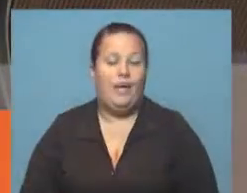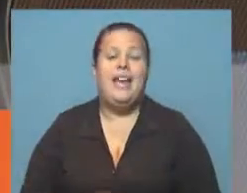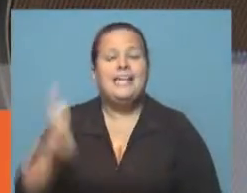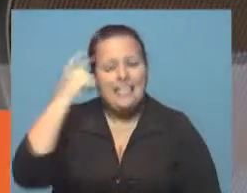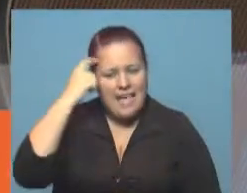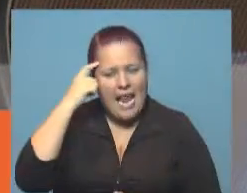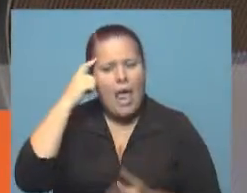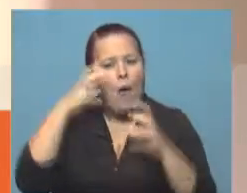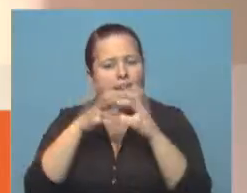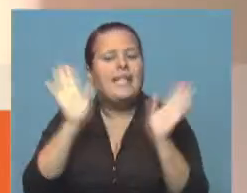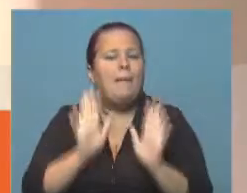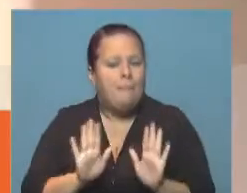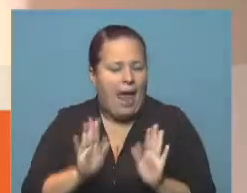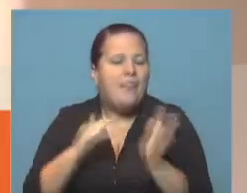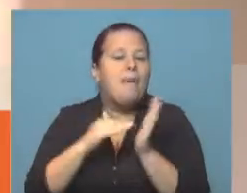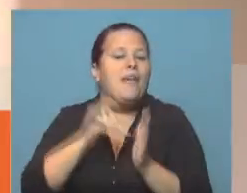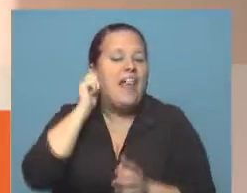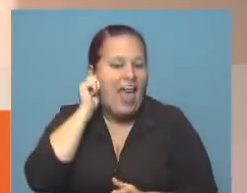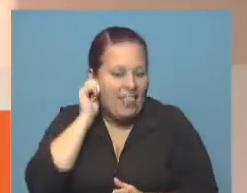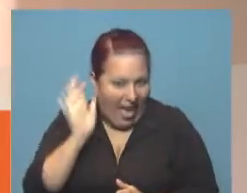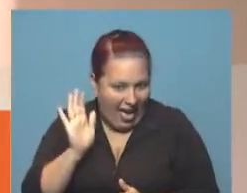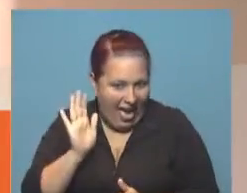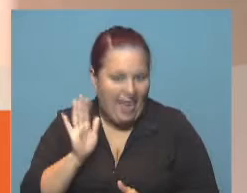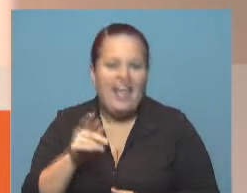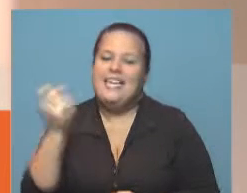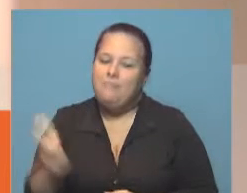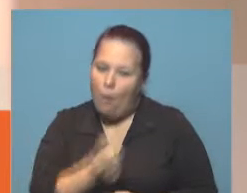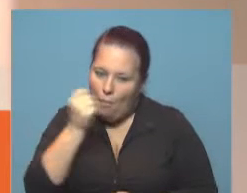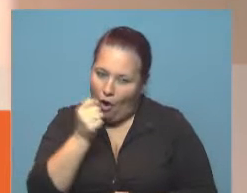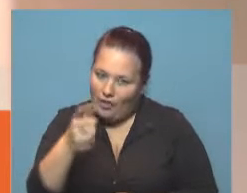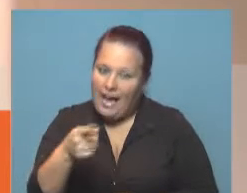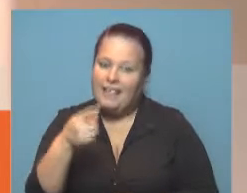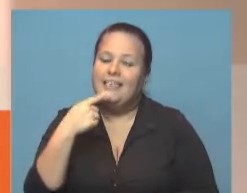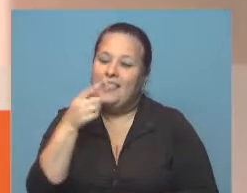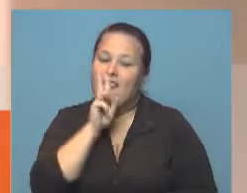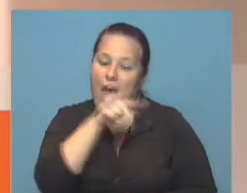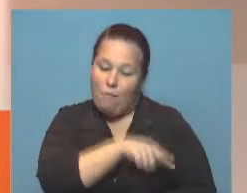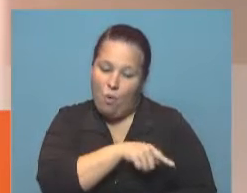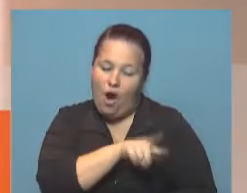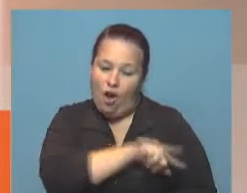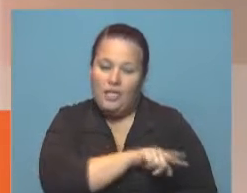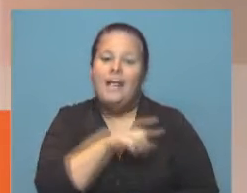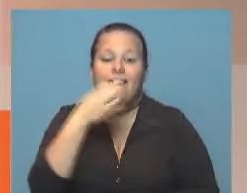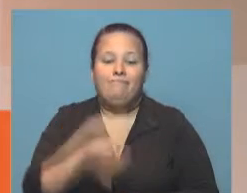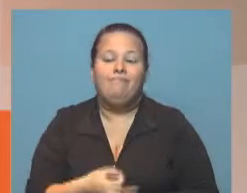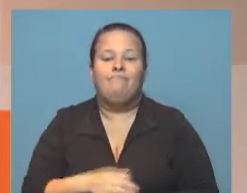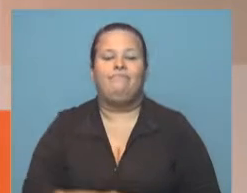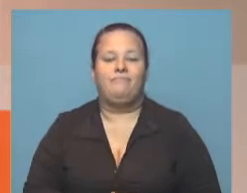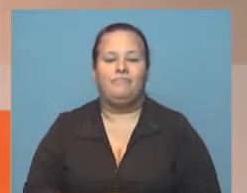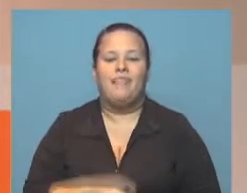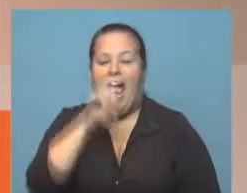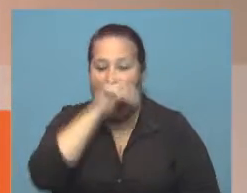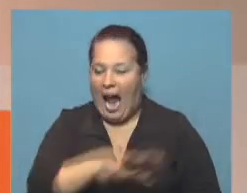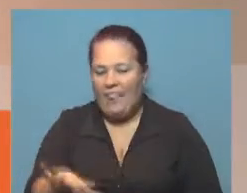está preparado dependiendo de la edad que tenga. Claro, por Es eso. importante. Lo que dijo Josefina es precisamente que jardín